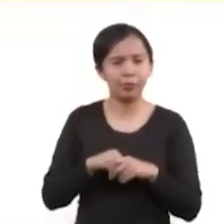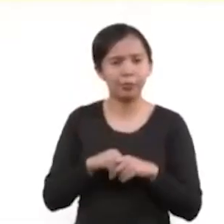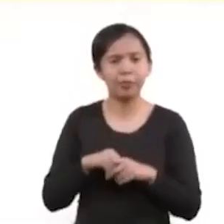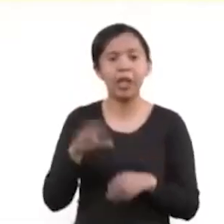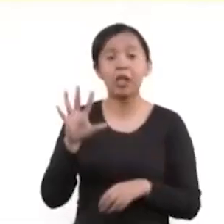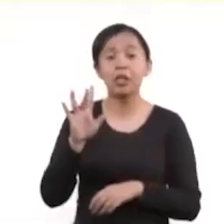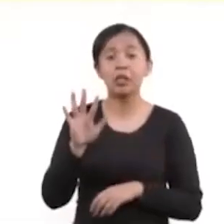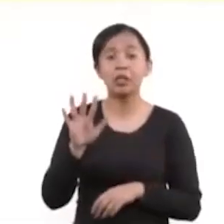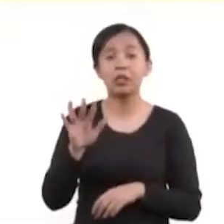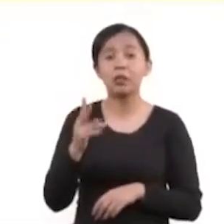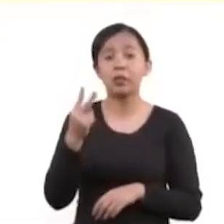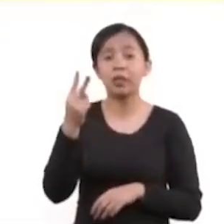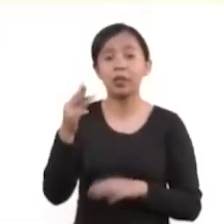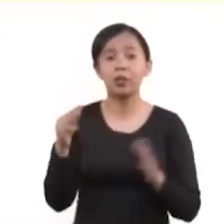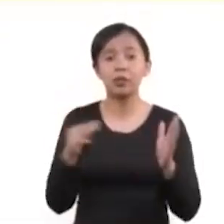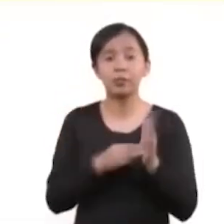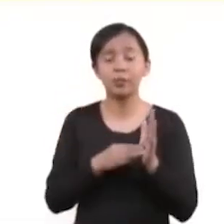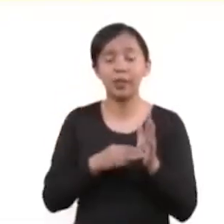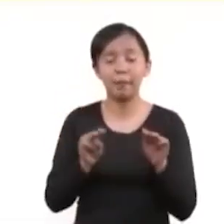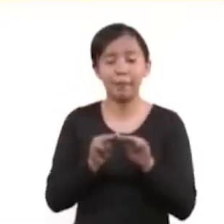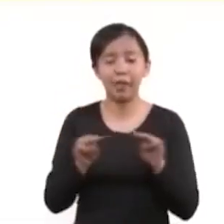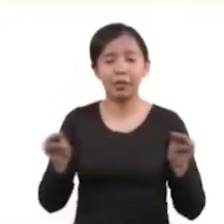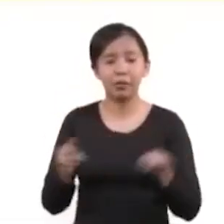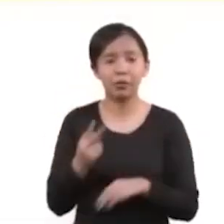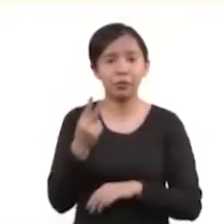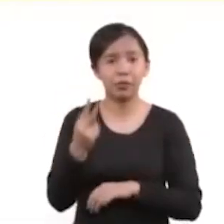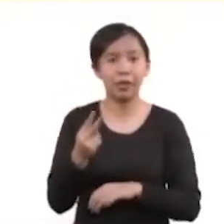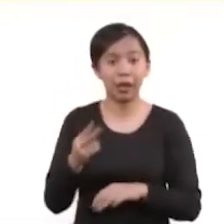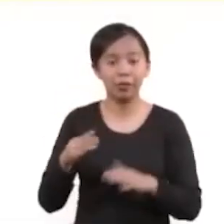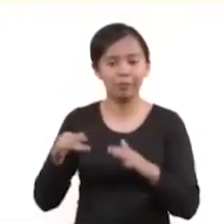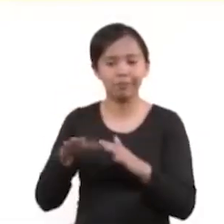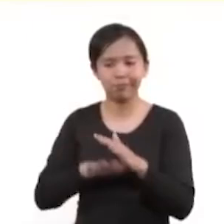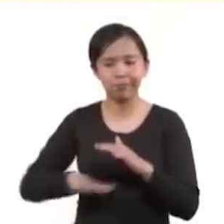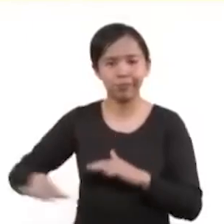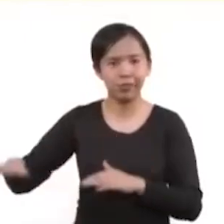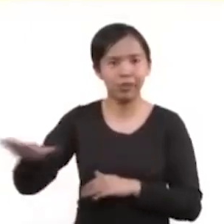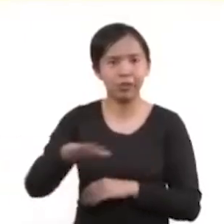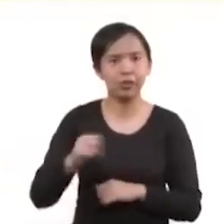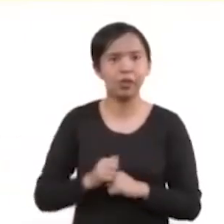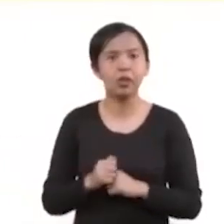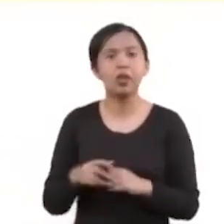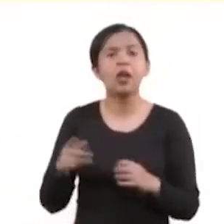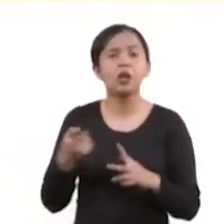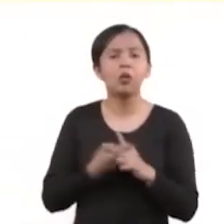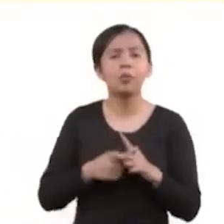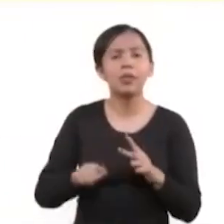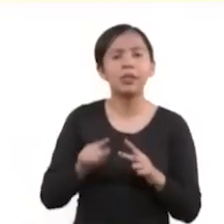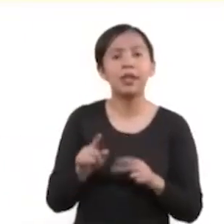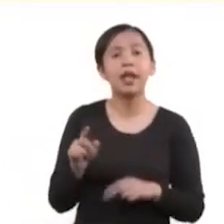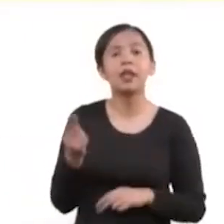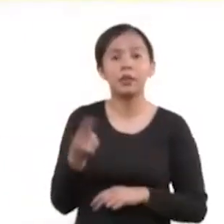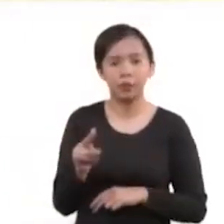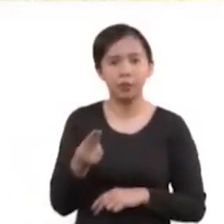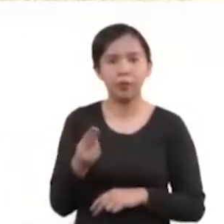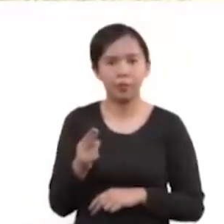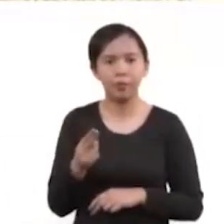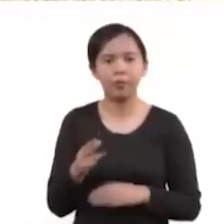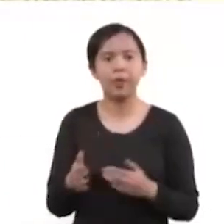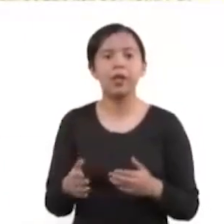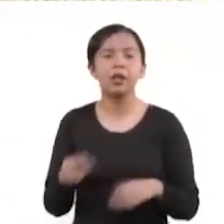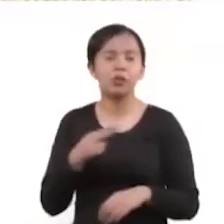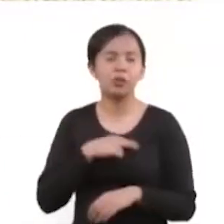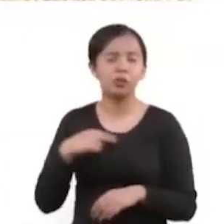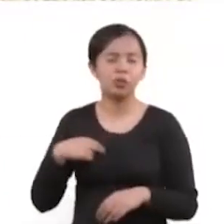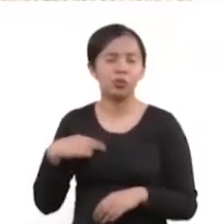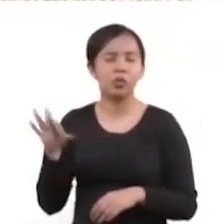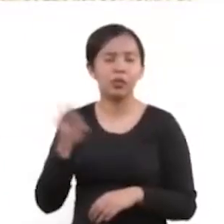de 52.000 metros cuadrados de superficie. Inició en noviembre y estamos planteando concluir en junio